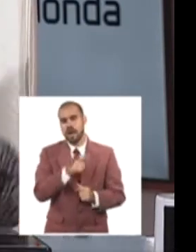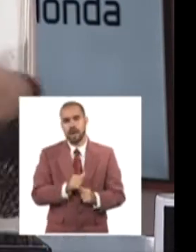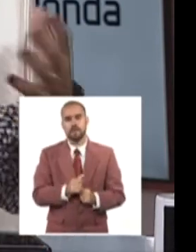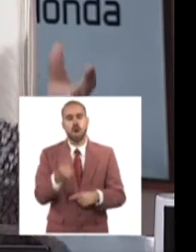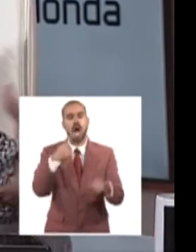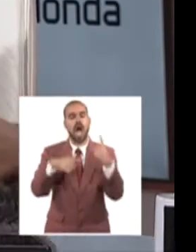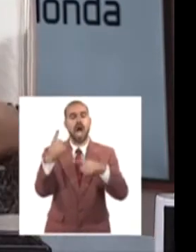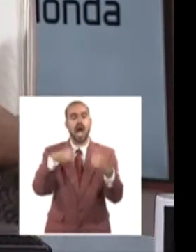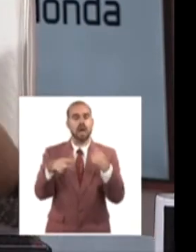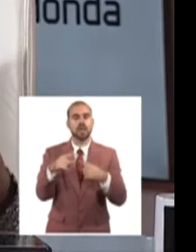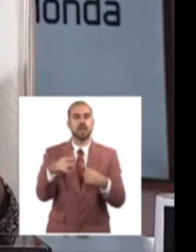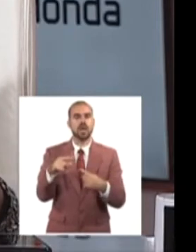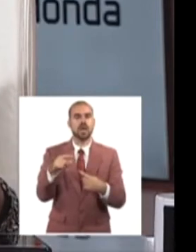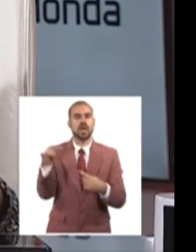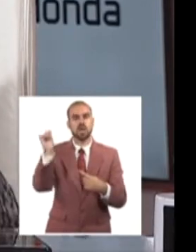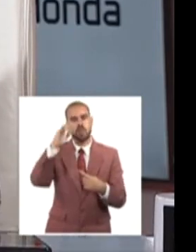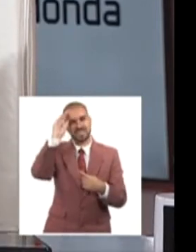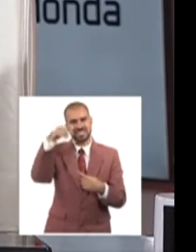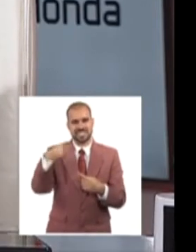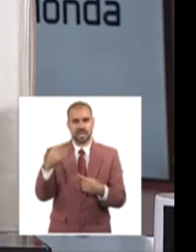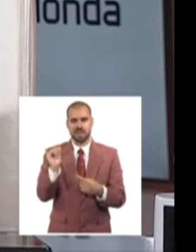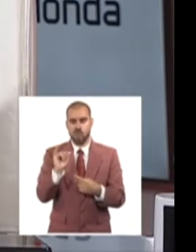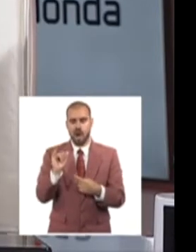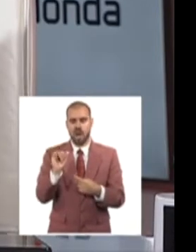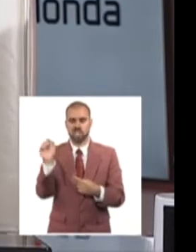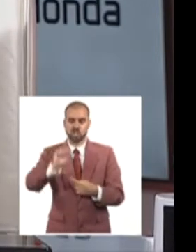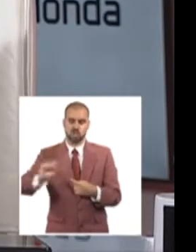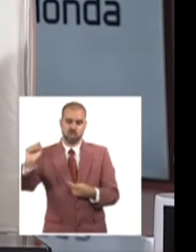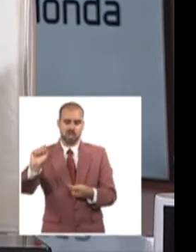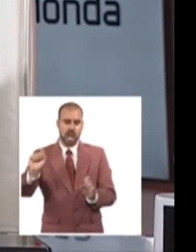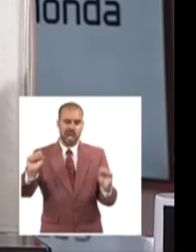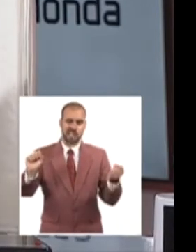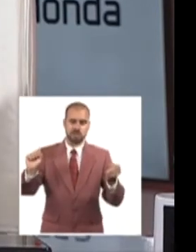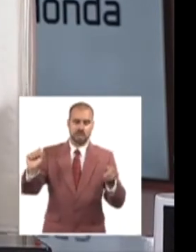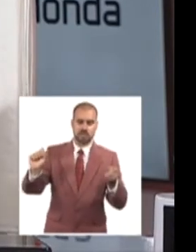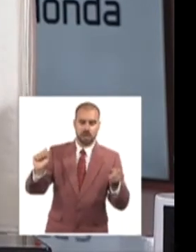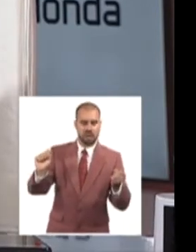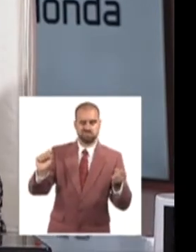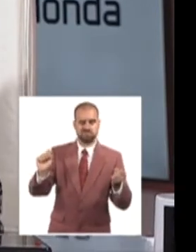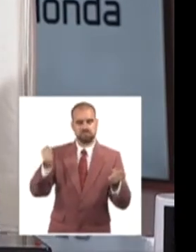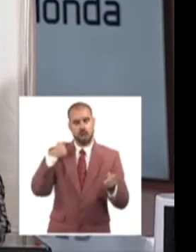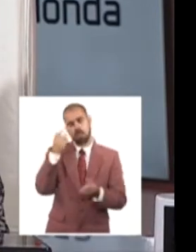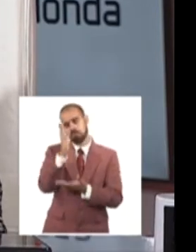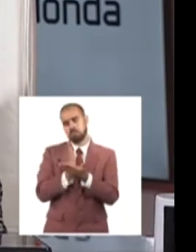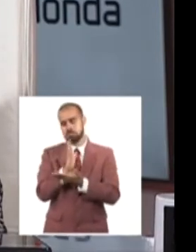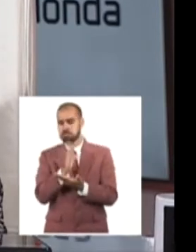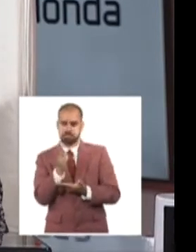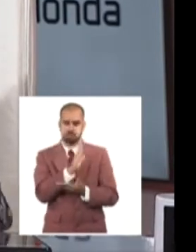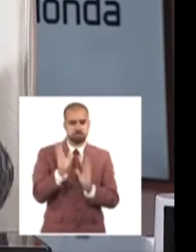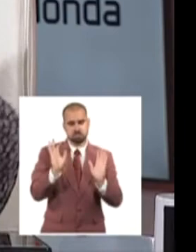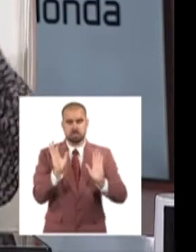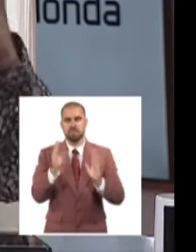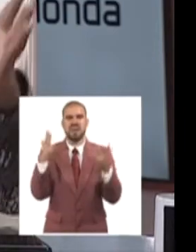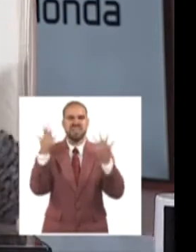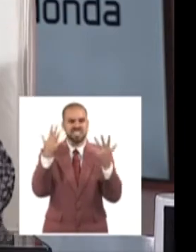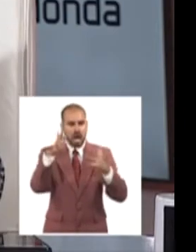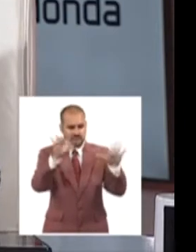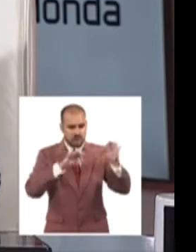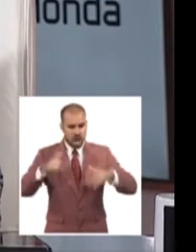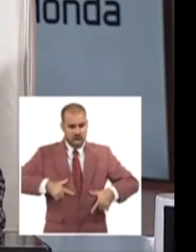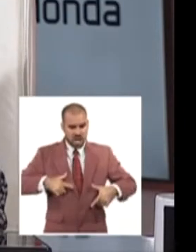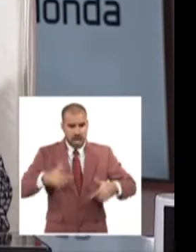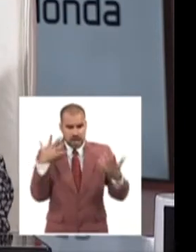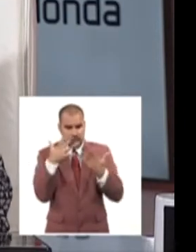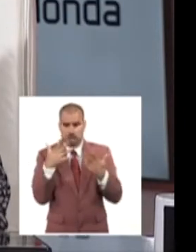ni tan al izquierdas ni dan a la derecha pero hasta ahora eso no está definido quiénes pueden ser esos candidatos se asoman